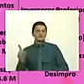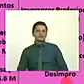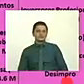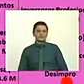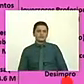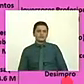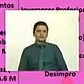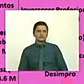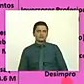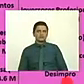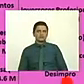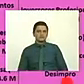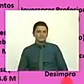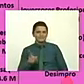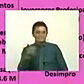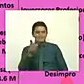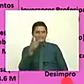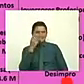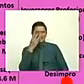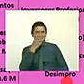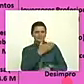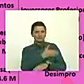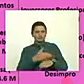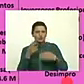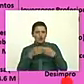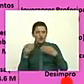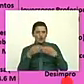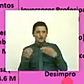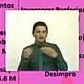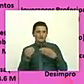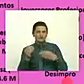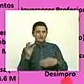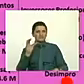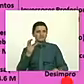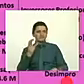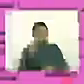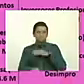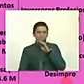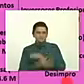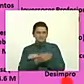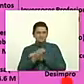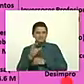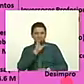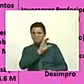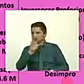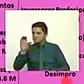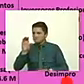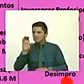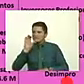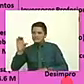¿A quiénes le pagarían esos 3 millones de dólares que la Fiscalía no quiso investigar?